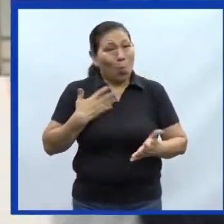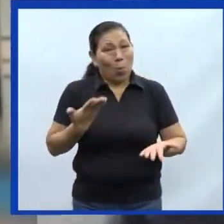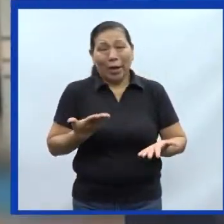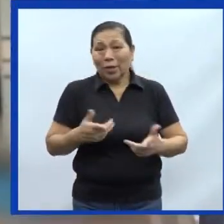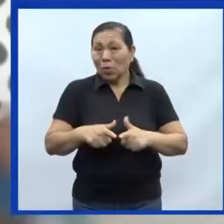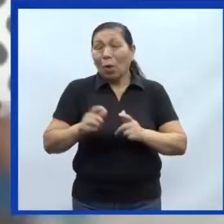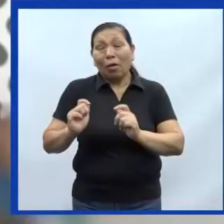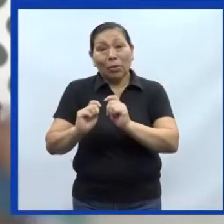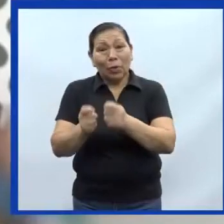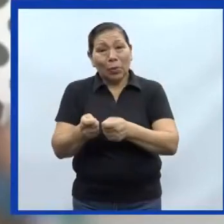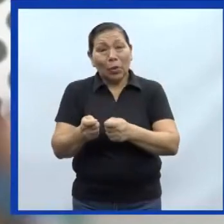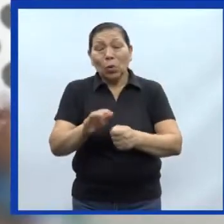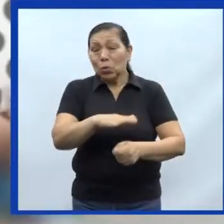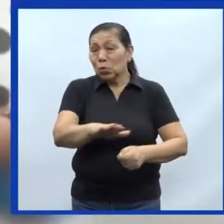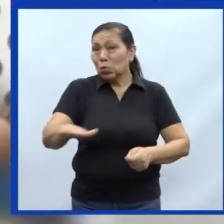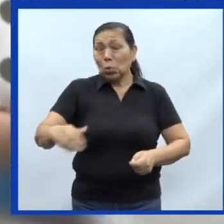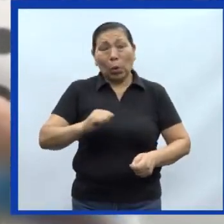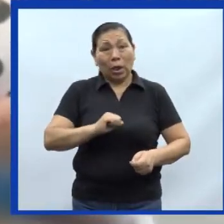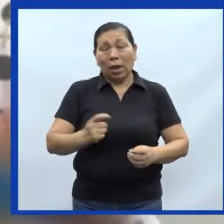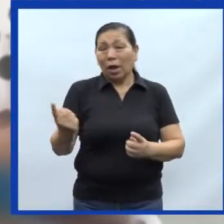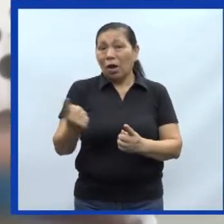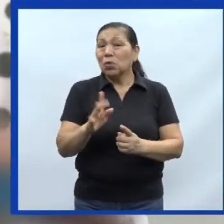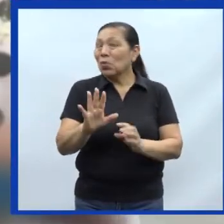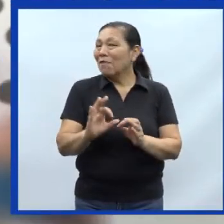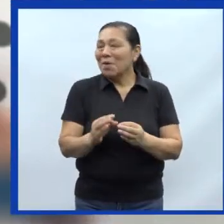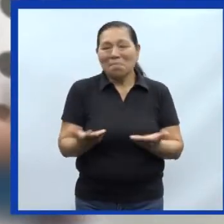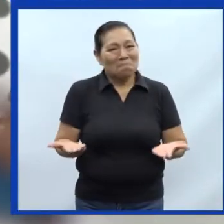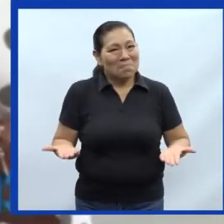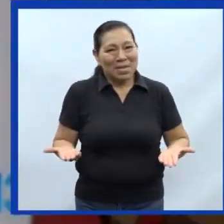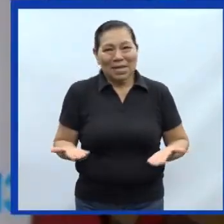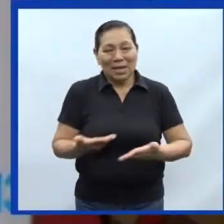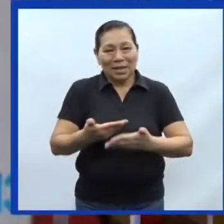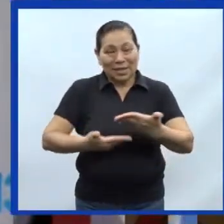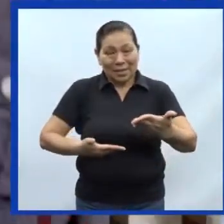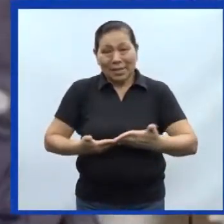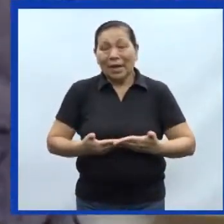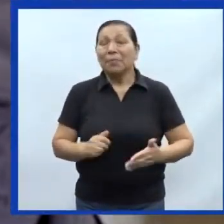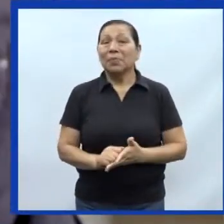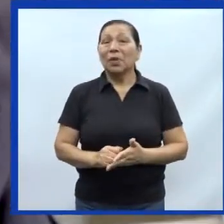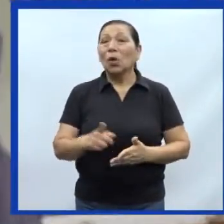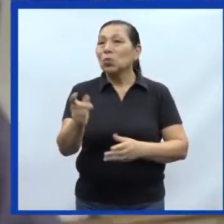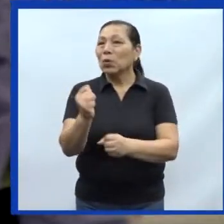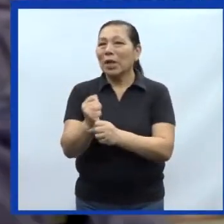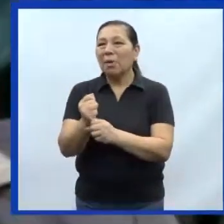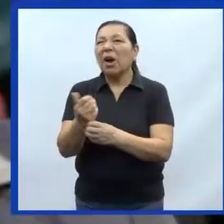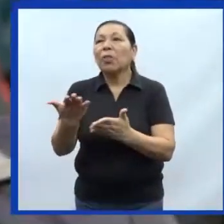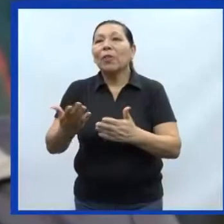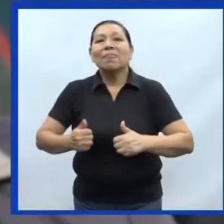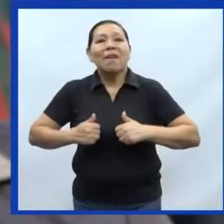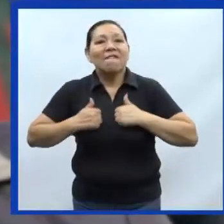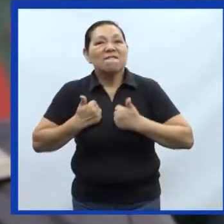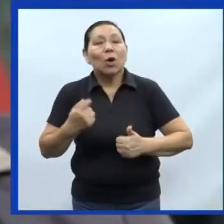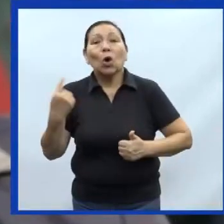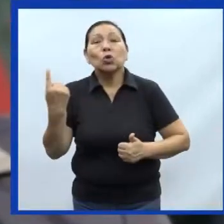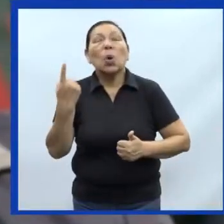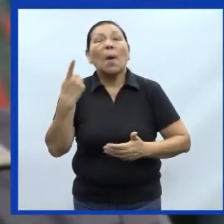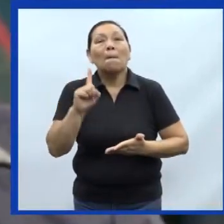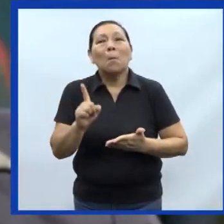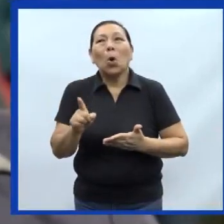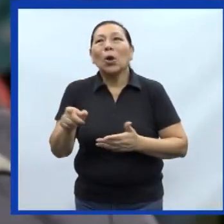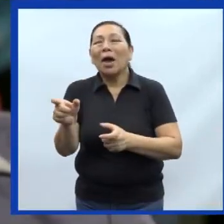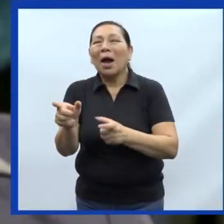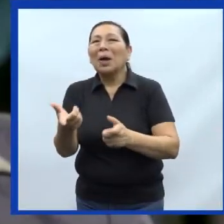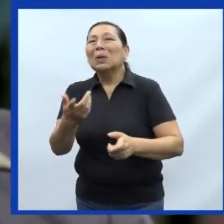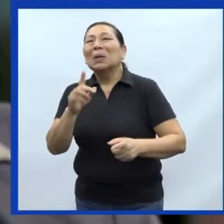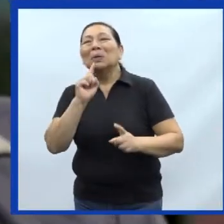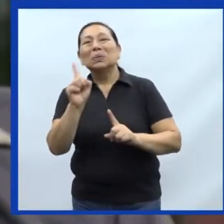condicionar la devolución de las niñas a su entorno familiar, al oficio de ella o a su sitio de vivienda solo por los